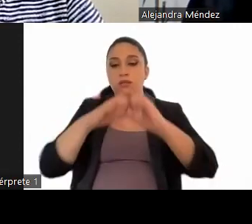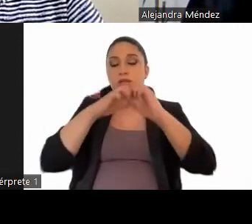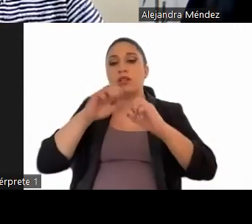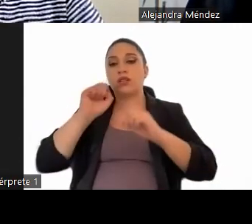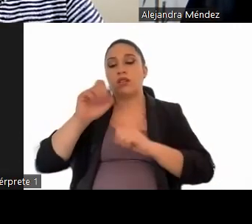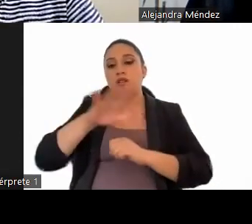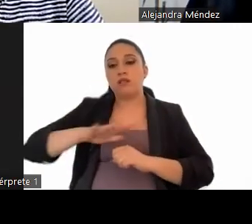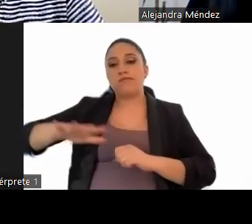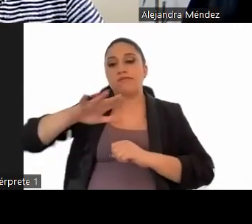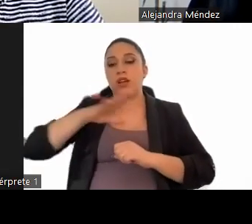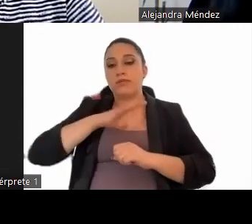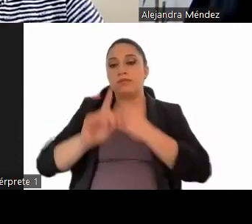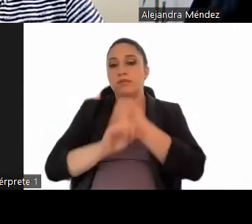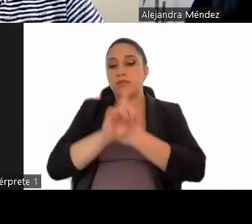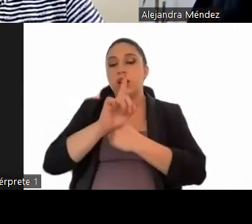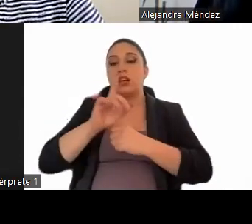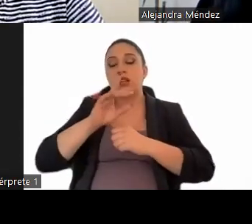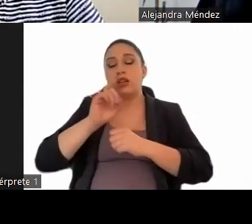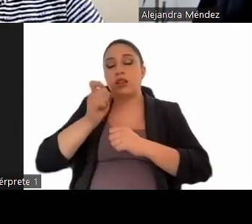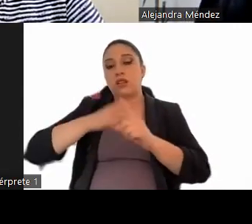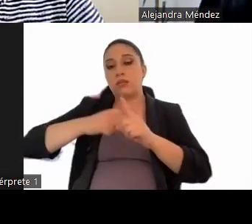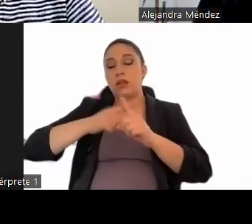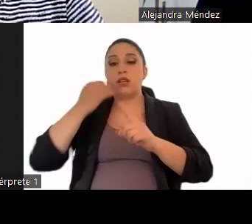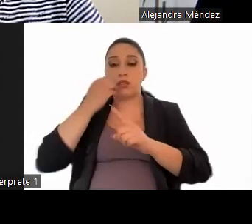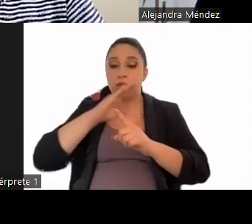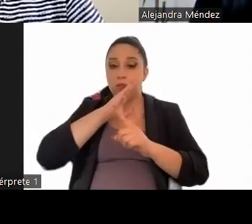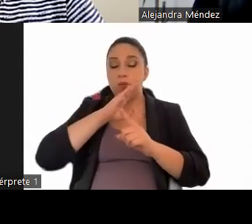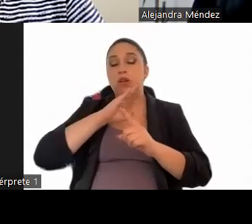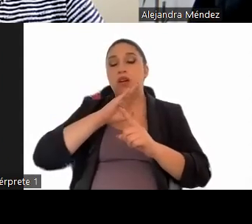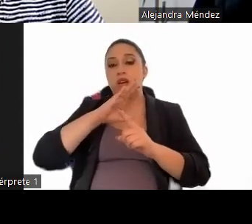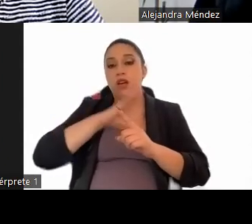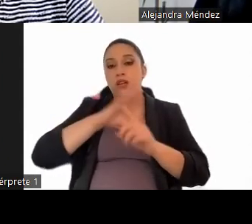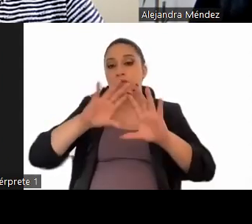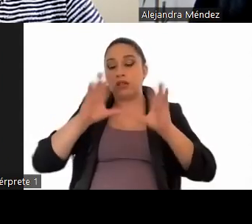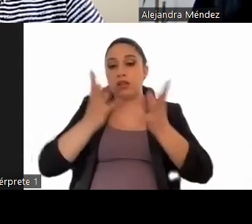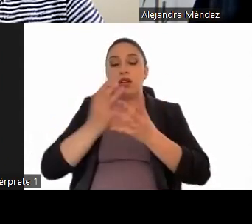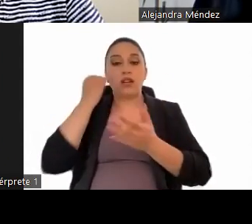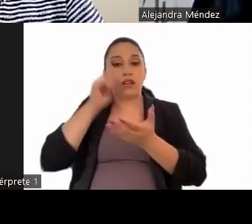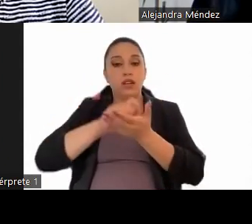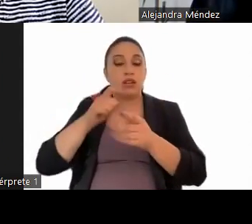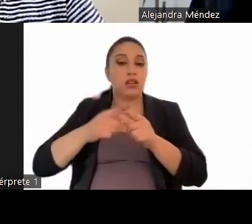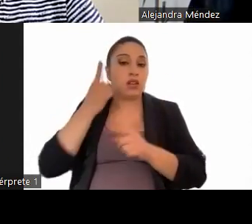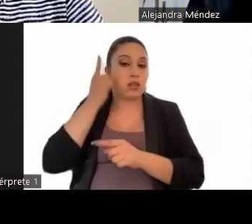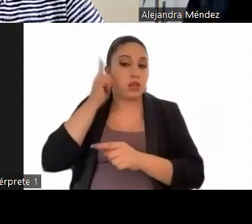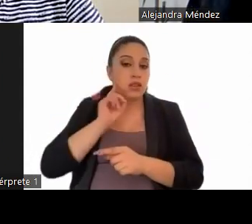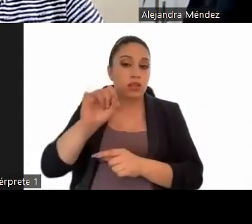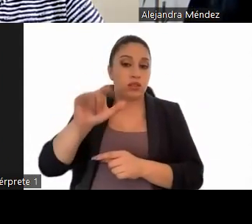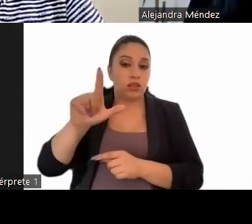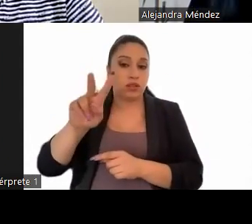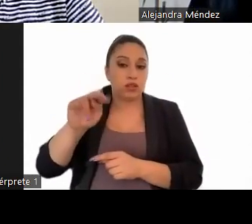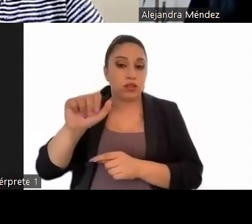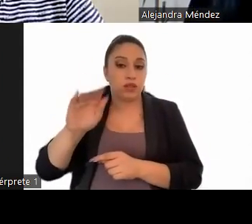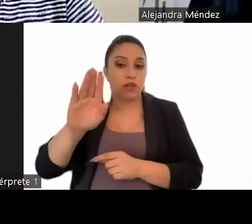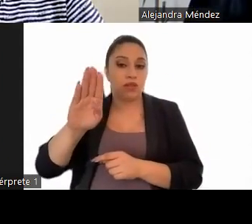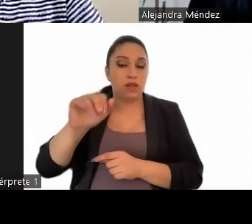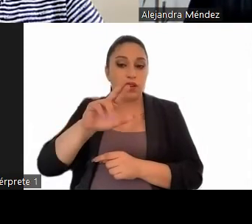presentada por la diputada Silvia Sánchez Barrios del Grupo Parlamentario del Partido de la Revolucionaria Institucional. Gracias,